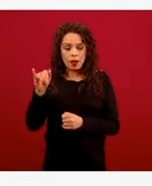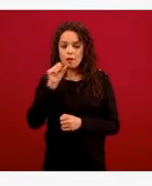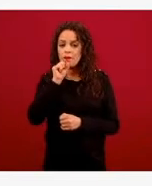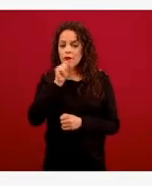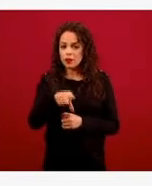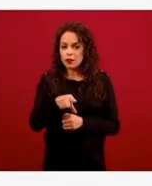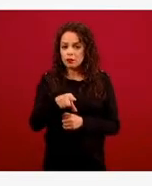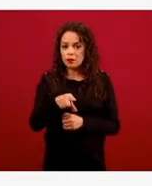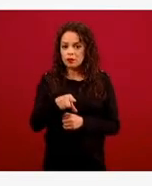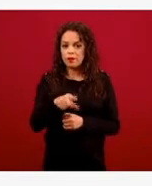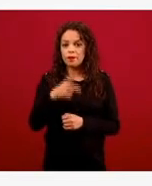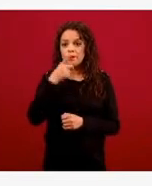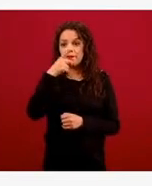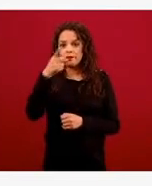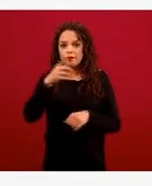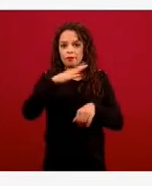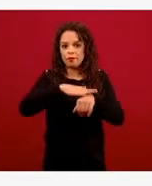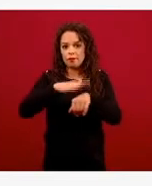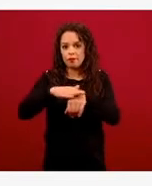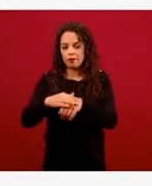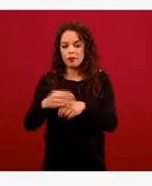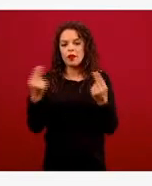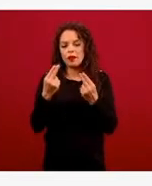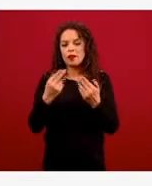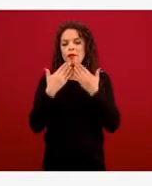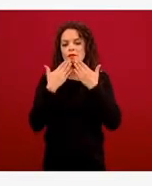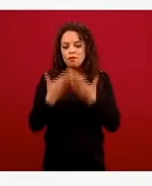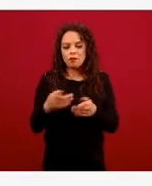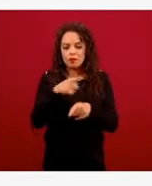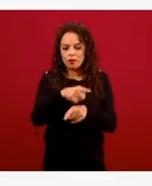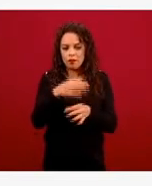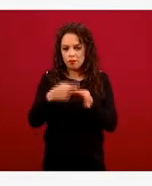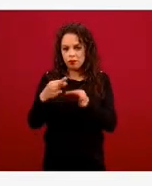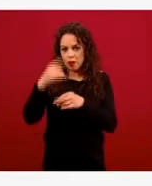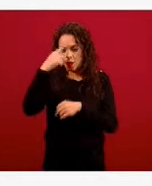the National Peoples of Mexico